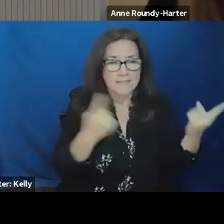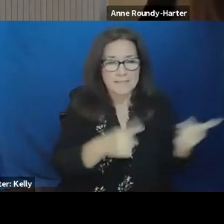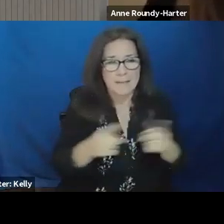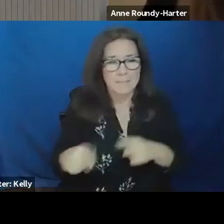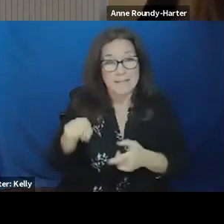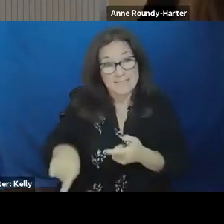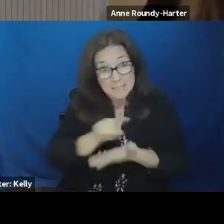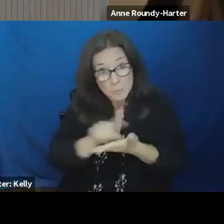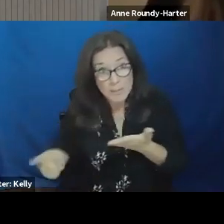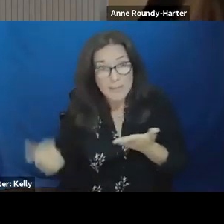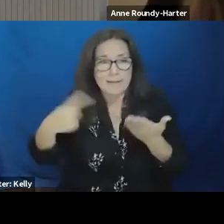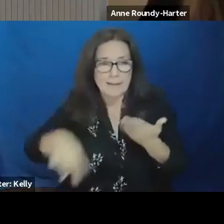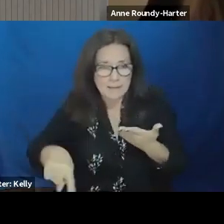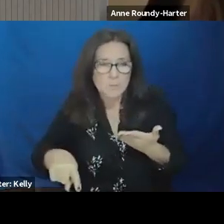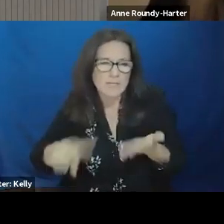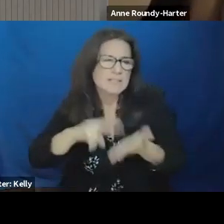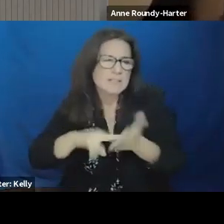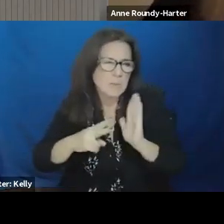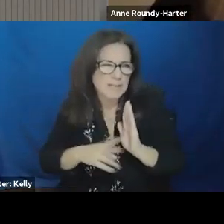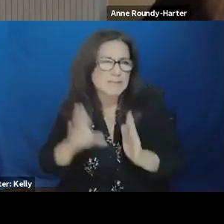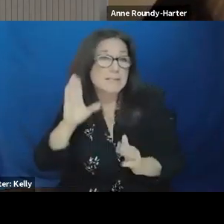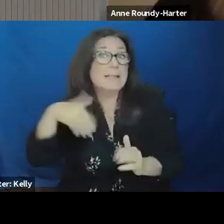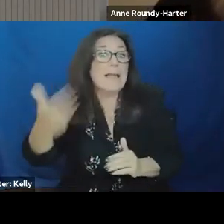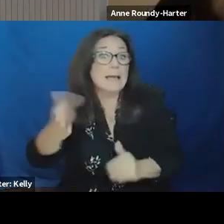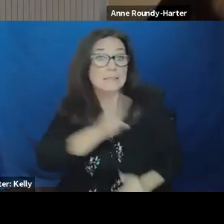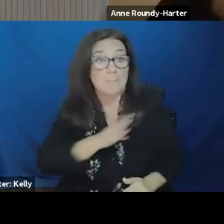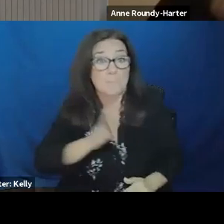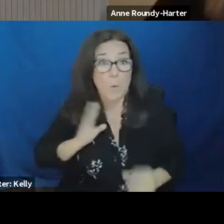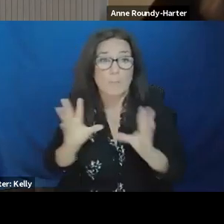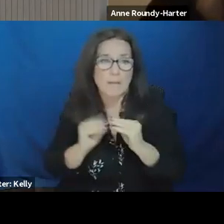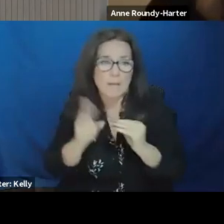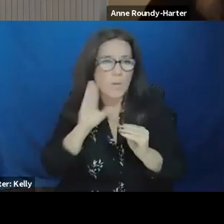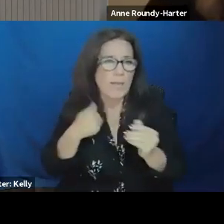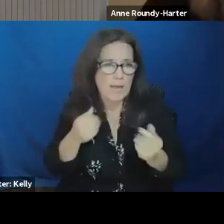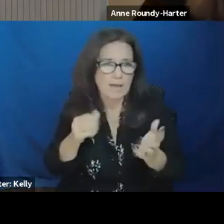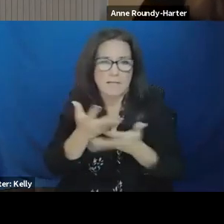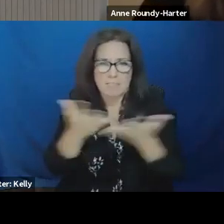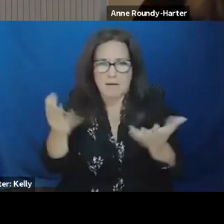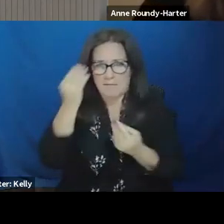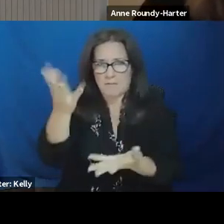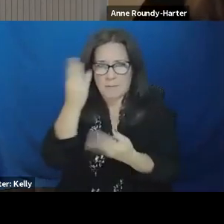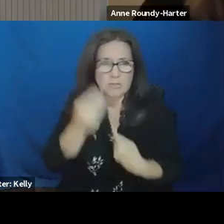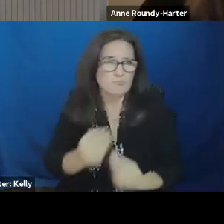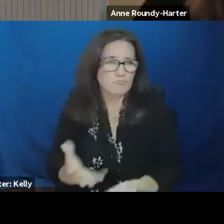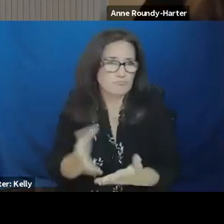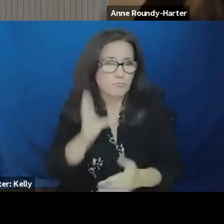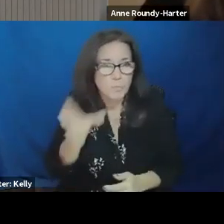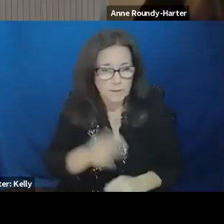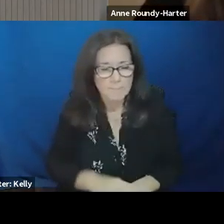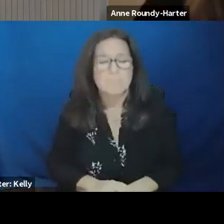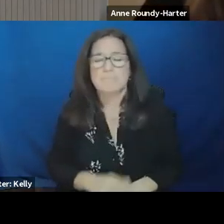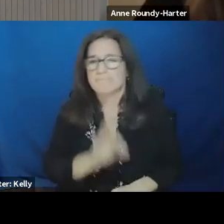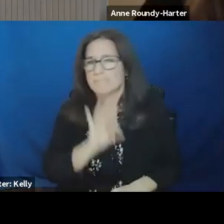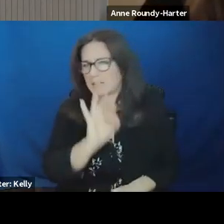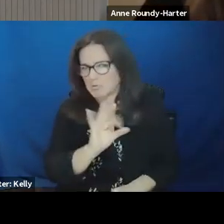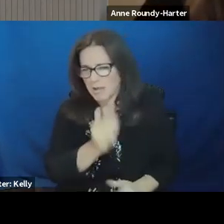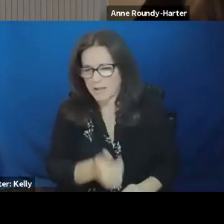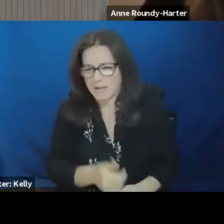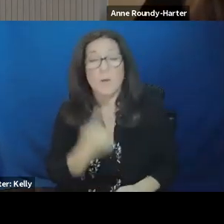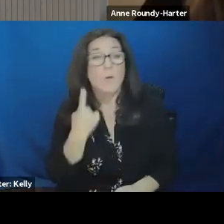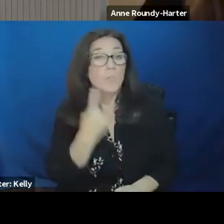próxima reunión y otra sugerencia es que ha habido mucho como sistema en la